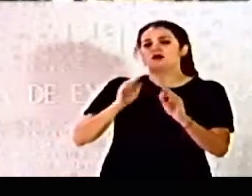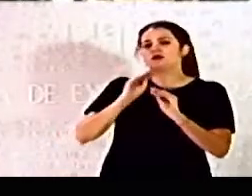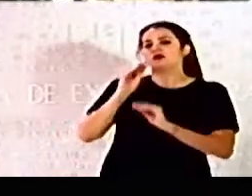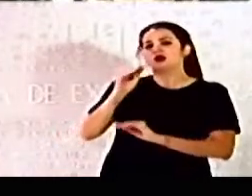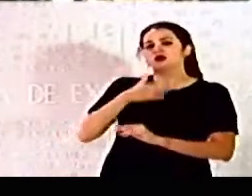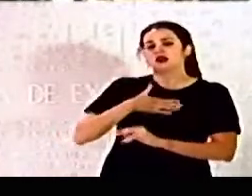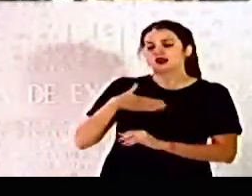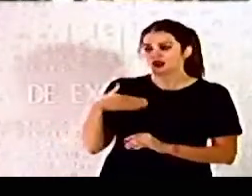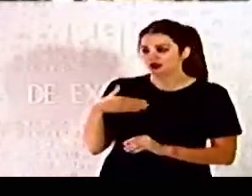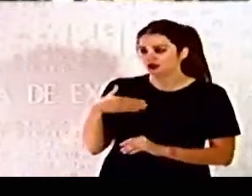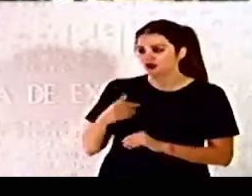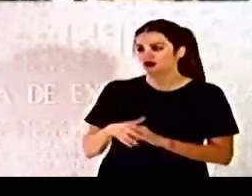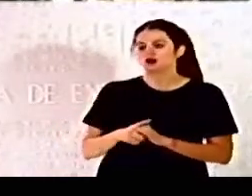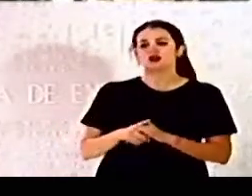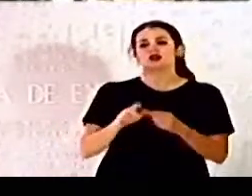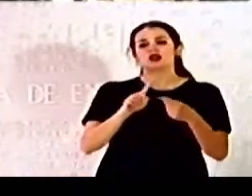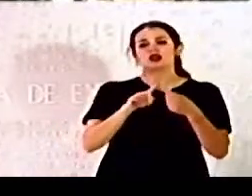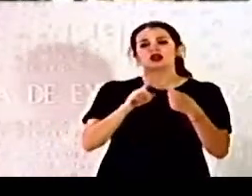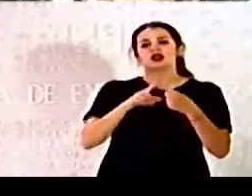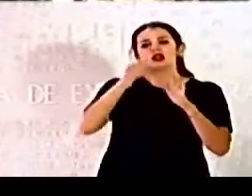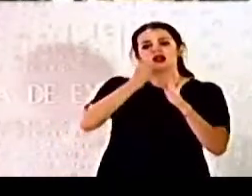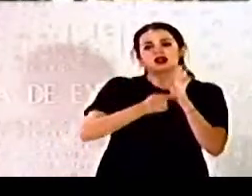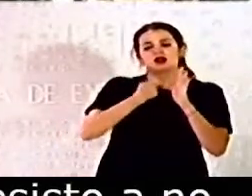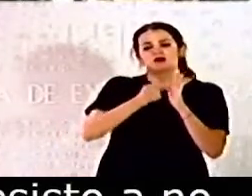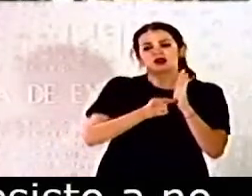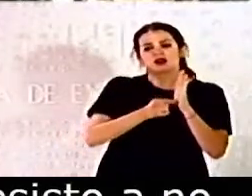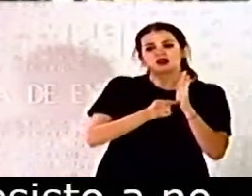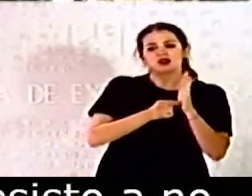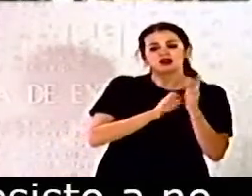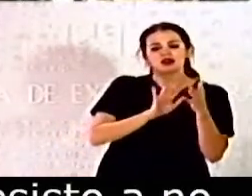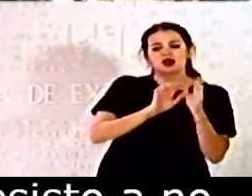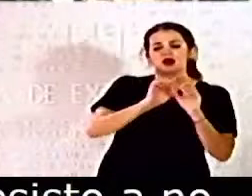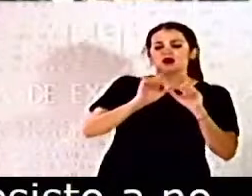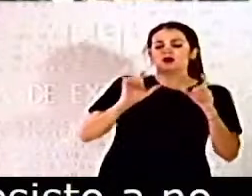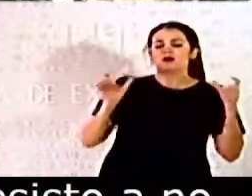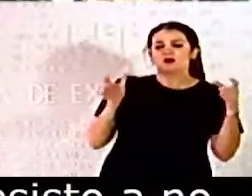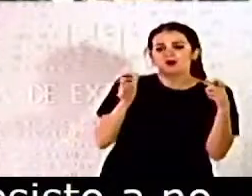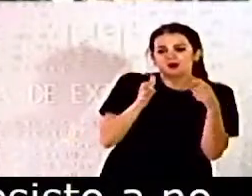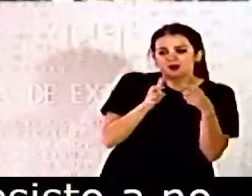Como las medidas restrictivas por el estado de alerta a nivel 2